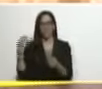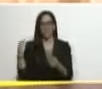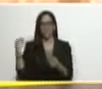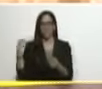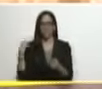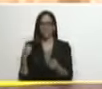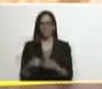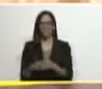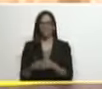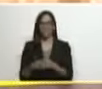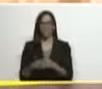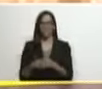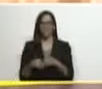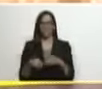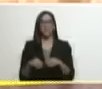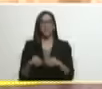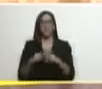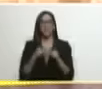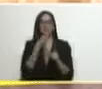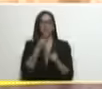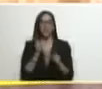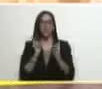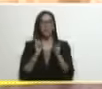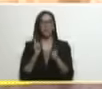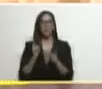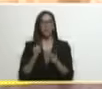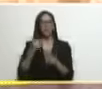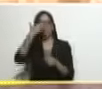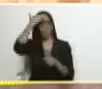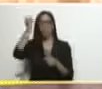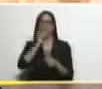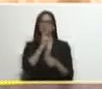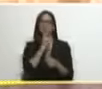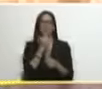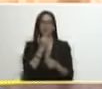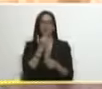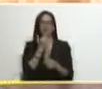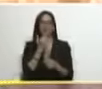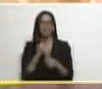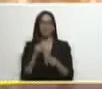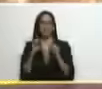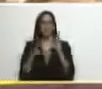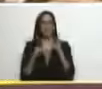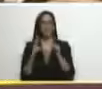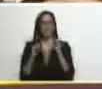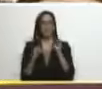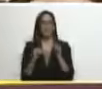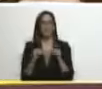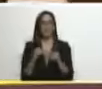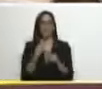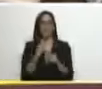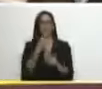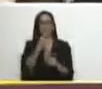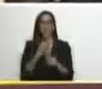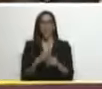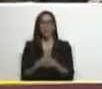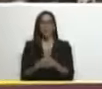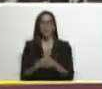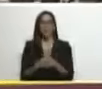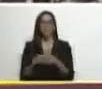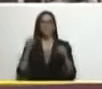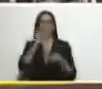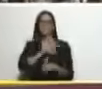El salón elíptico. Pero eso es bueno, porque a veces uno se le olvida el nombre a alguien. Todo el mundo está hablando. Y de repente dice, bueno,